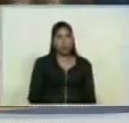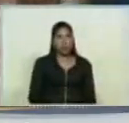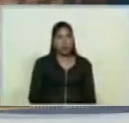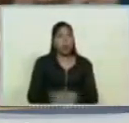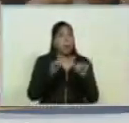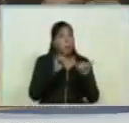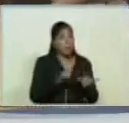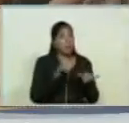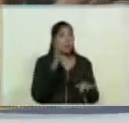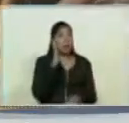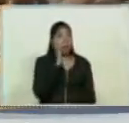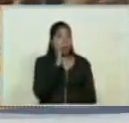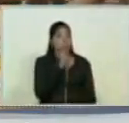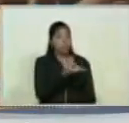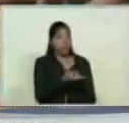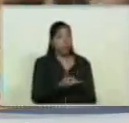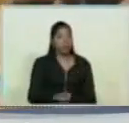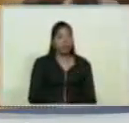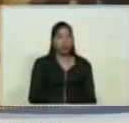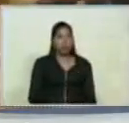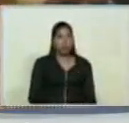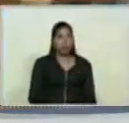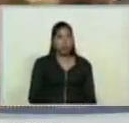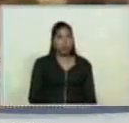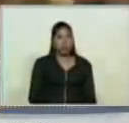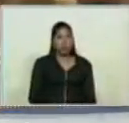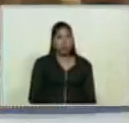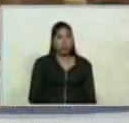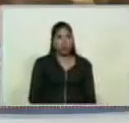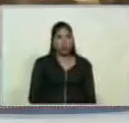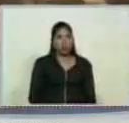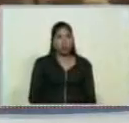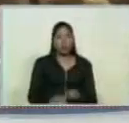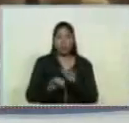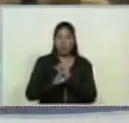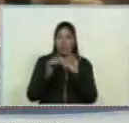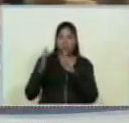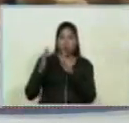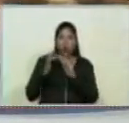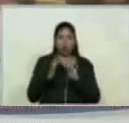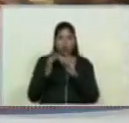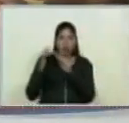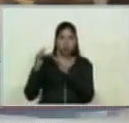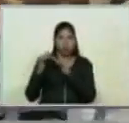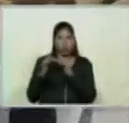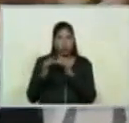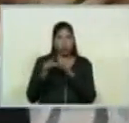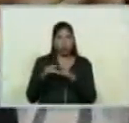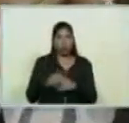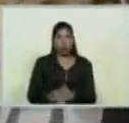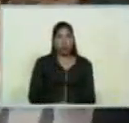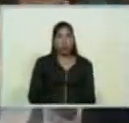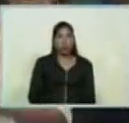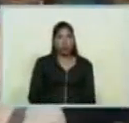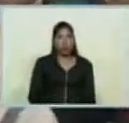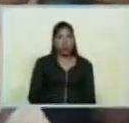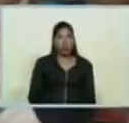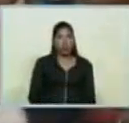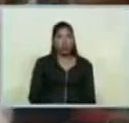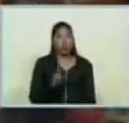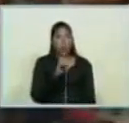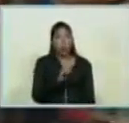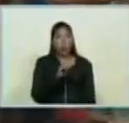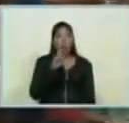mismas productoras de confecciones La Veguita y que ha dicho. Yo quiero, presidente, despedir este pase con el futuro que usted está protegiendo. A la cuenta de